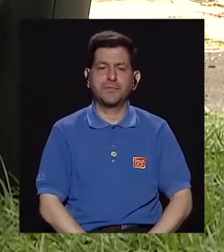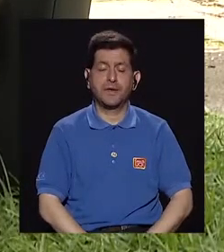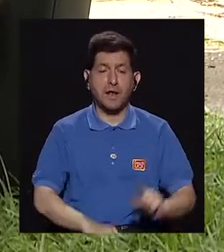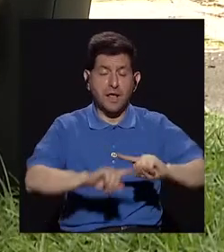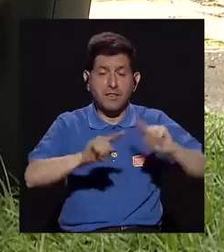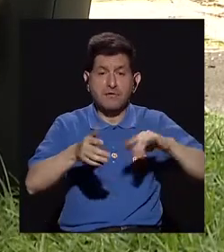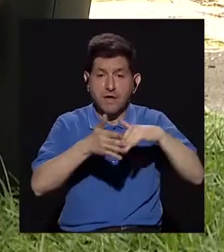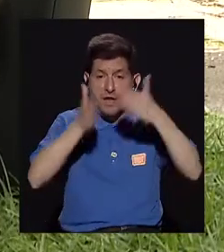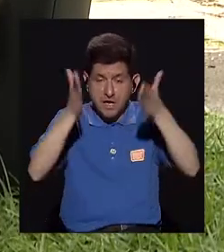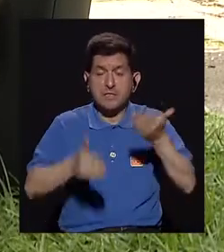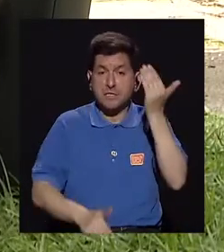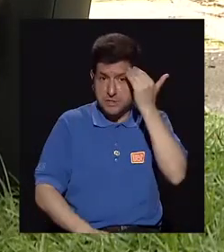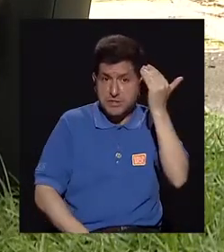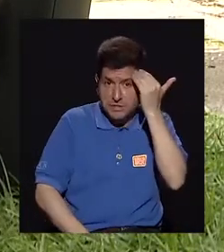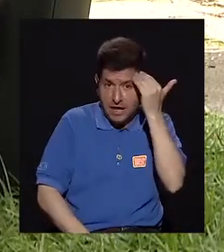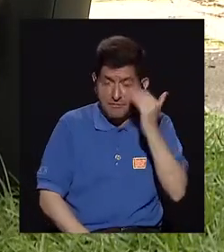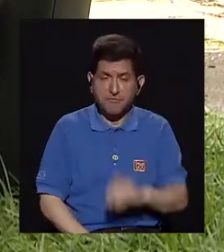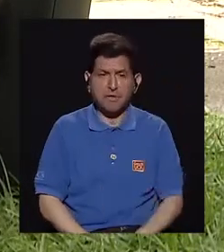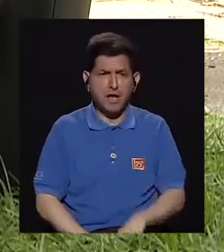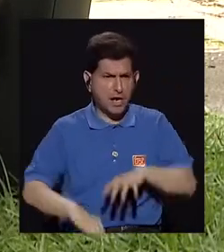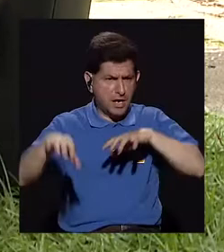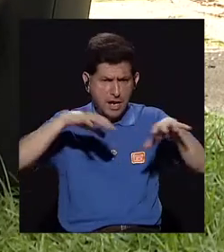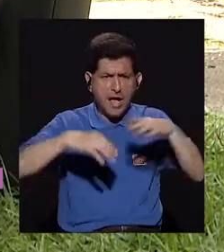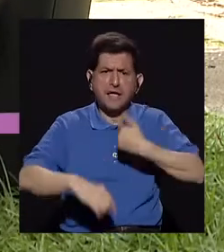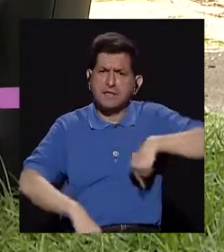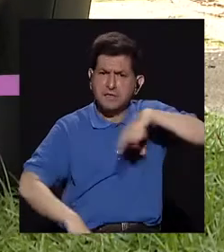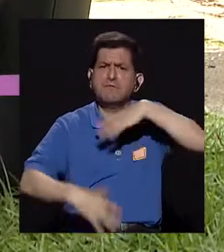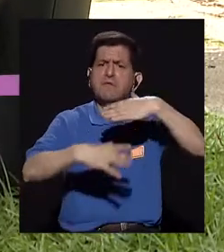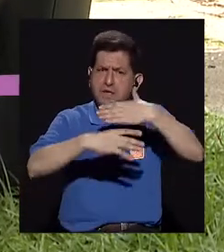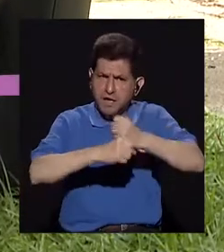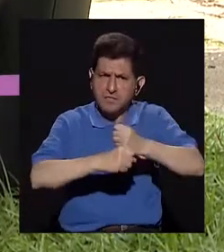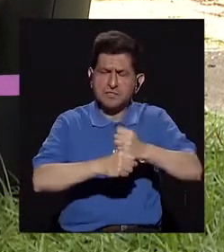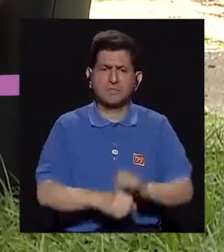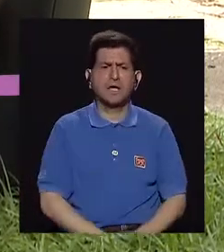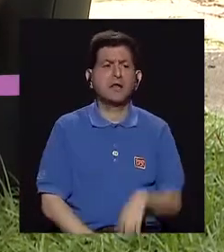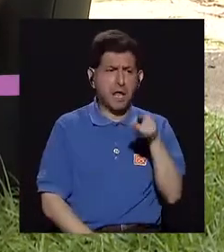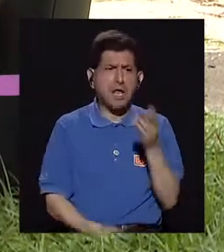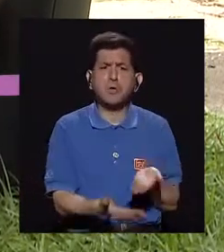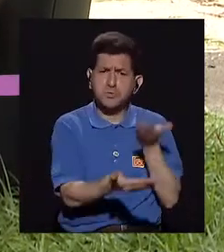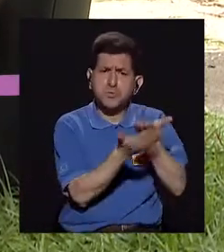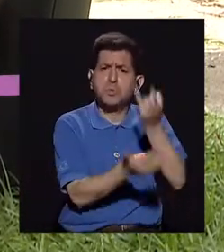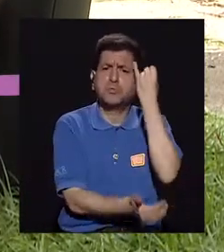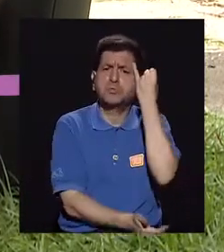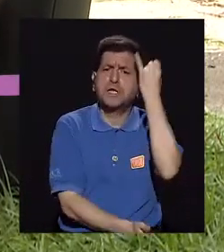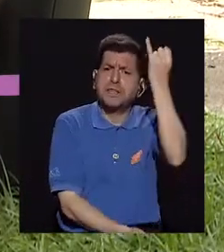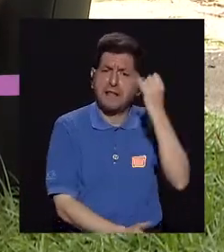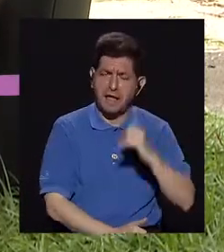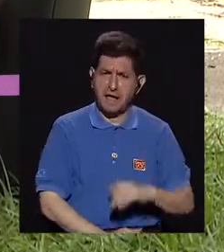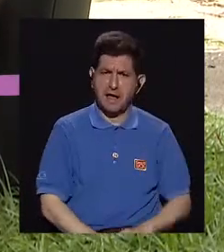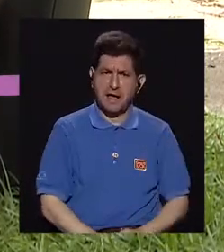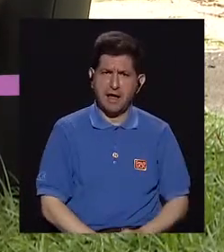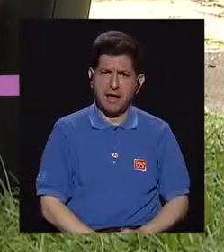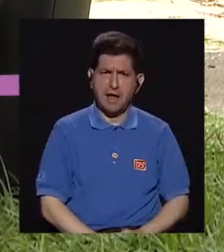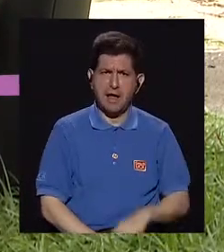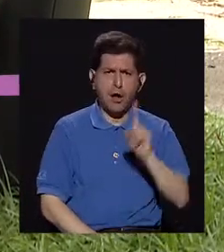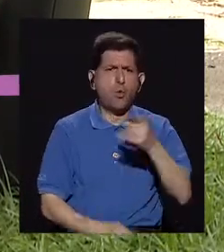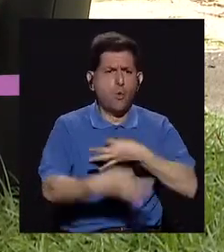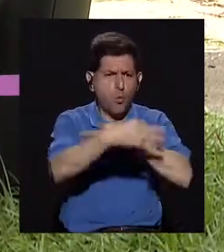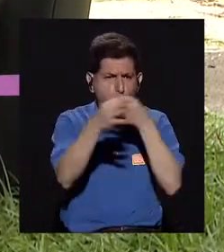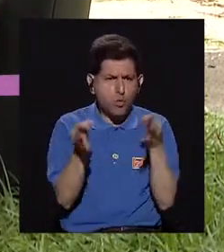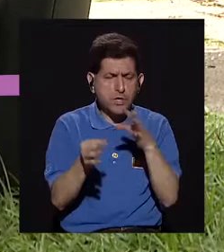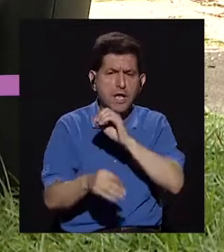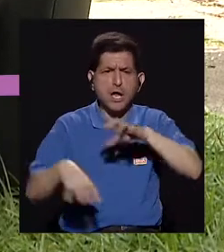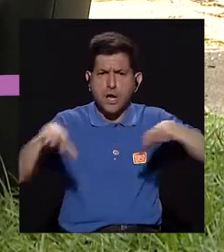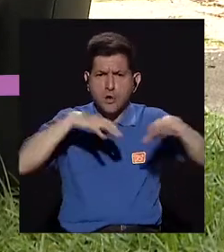Pues muchos estudiantes sabían de esto y iban a actividades que realizábamos nosotros y nos propusieron la idea de armar un taller o